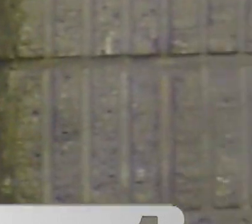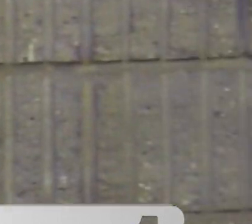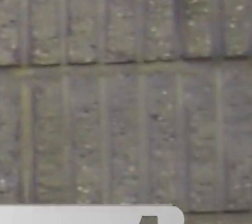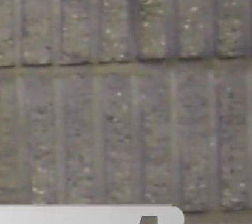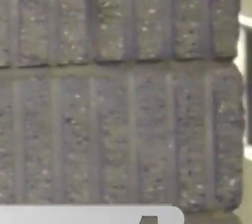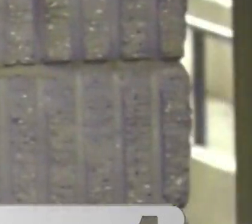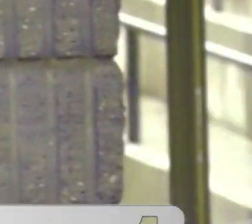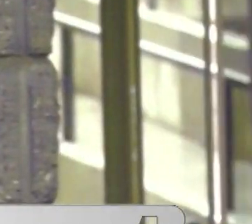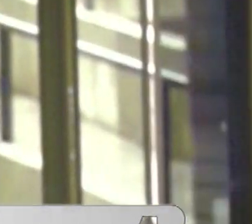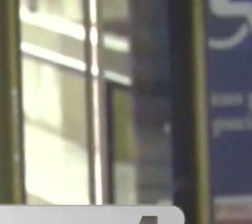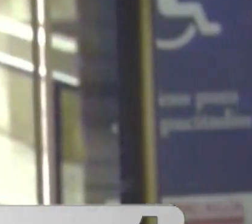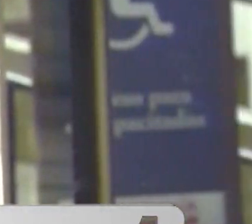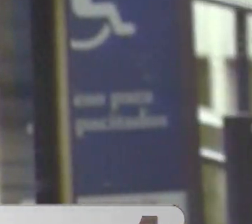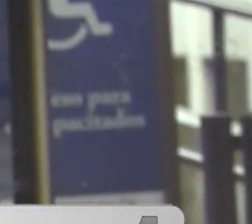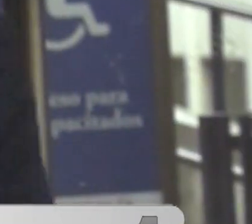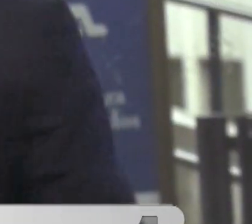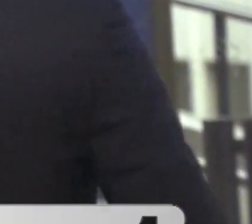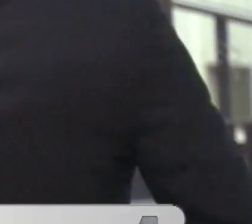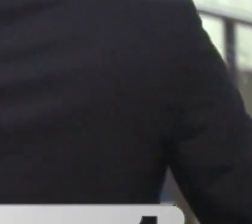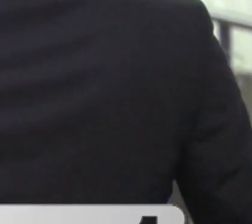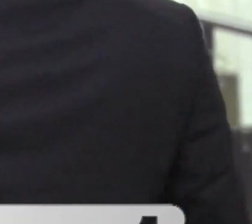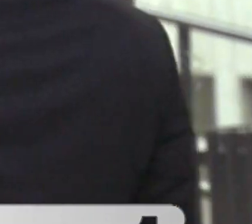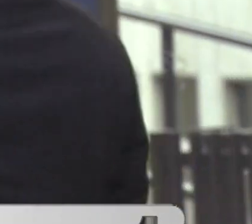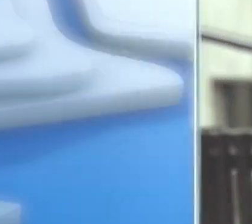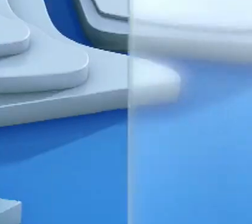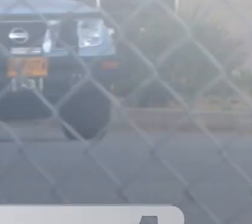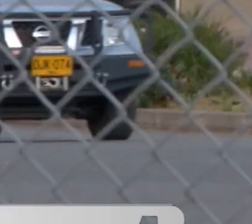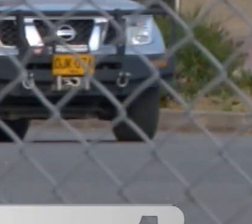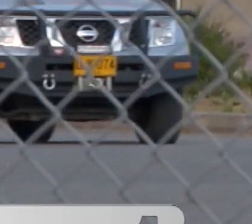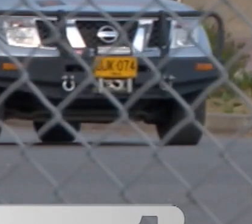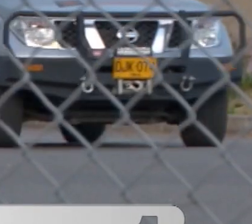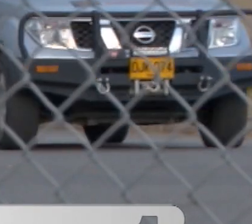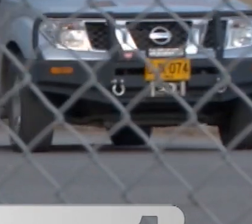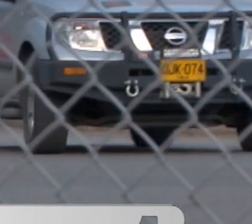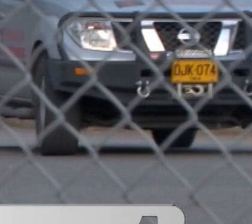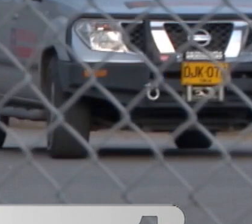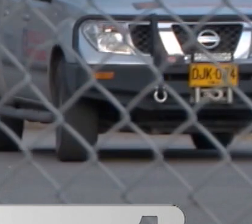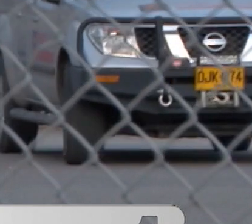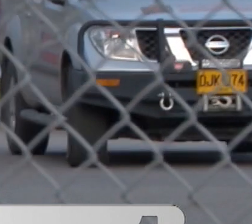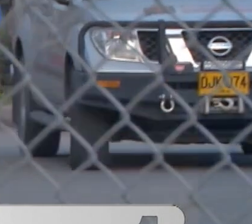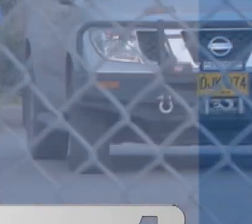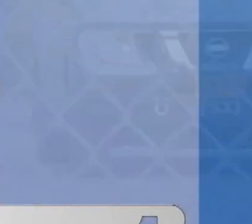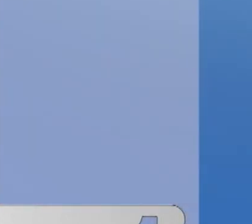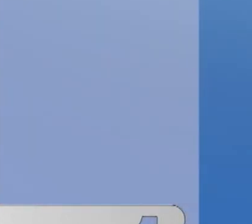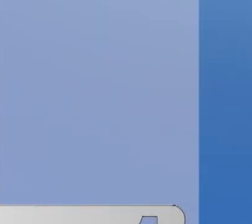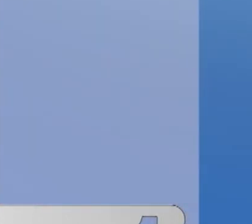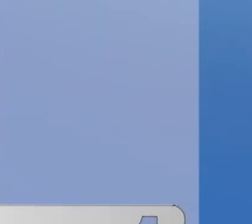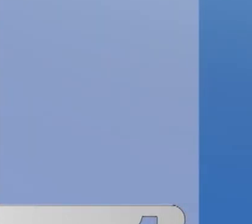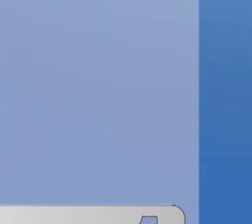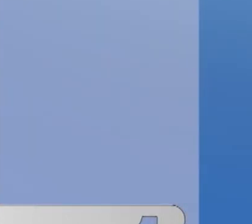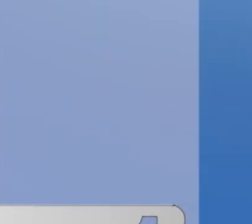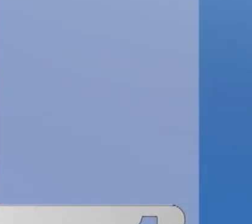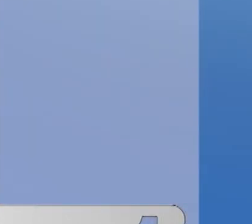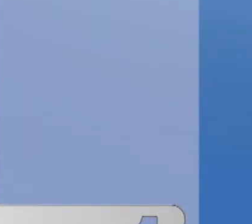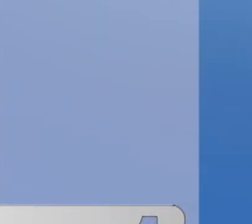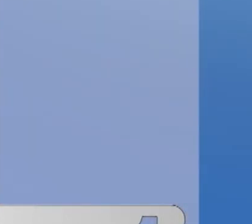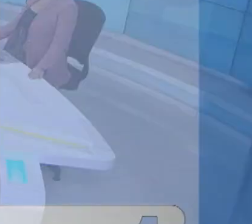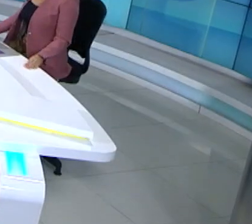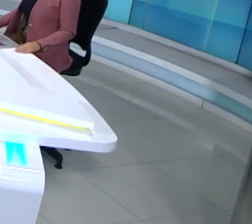Suprema investigar al alcalde Daniel Quintero. Alistan más capturas por la fuga de Matamba.